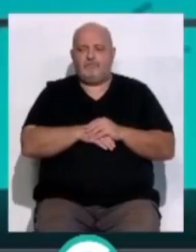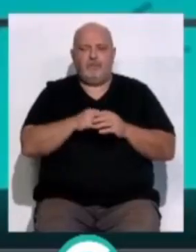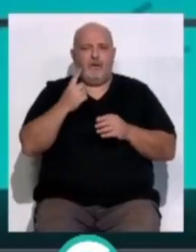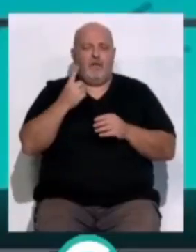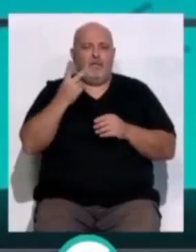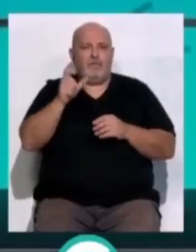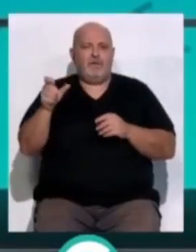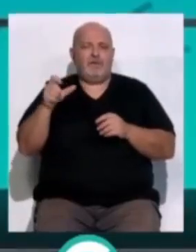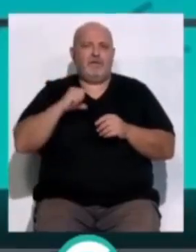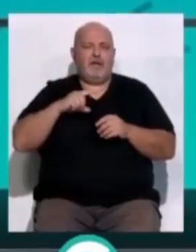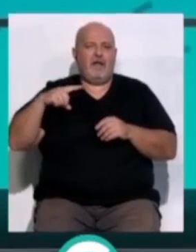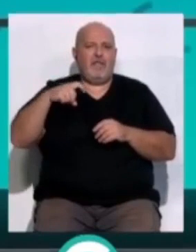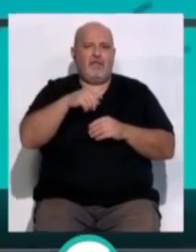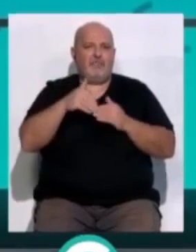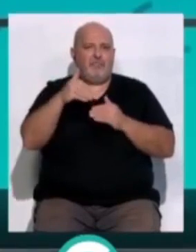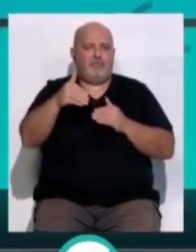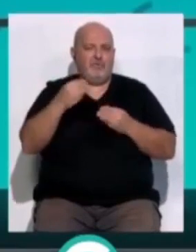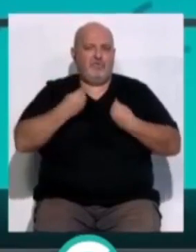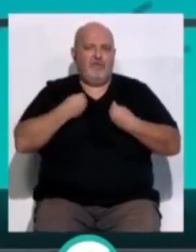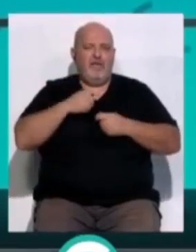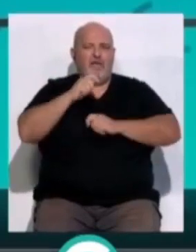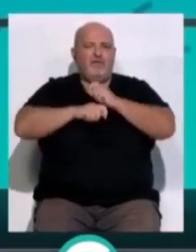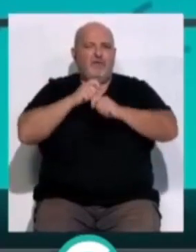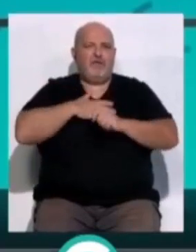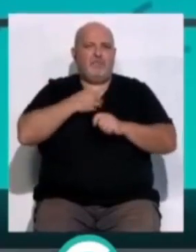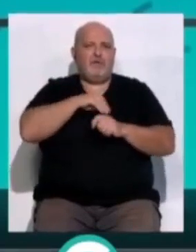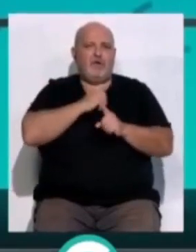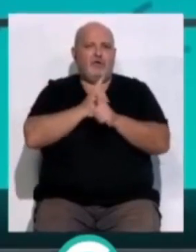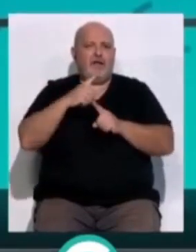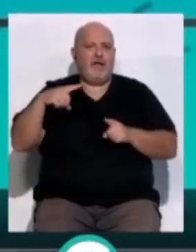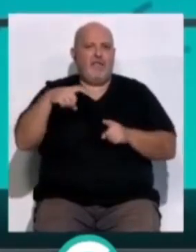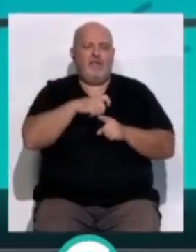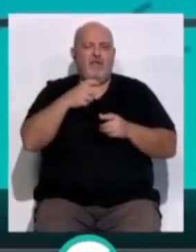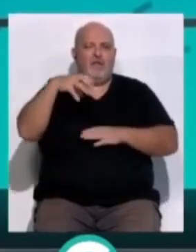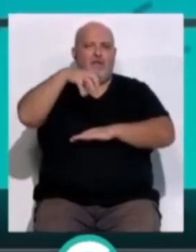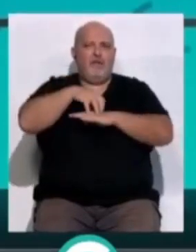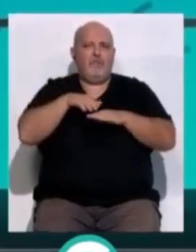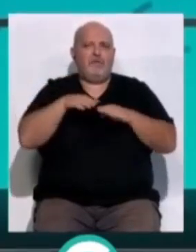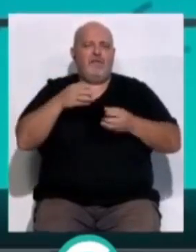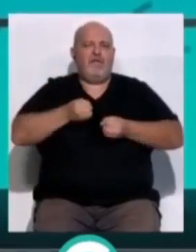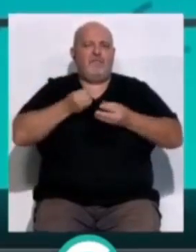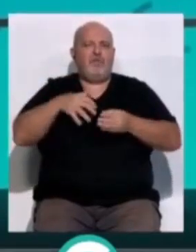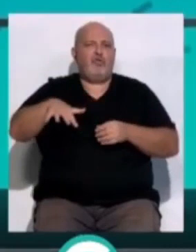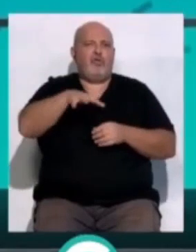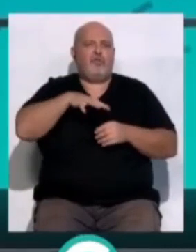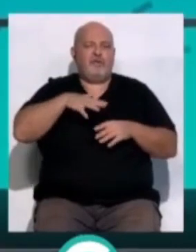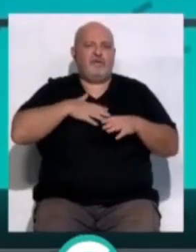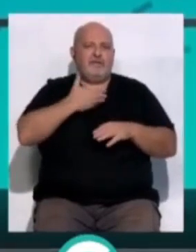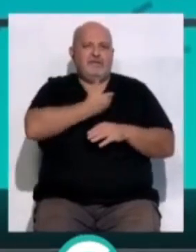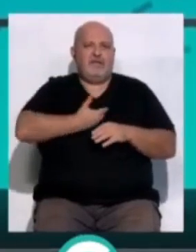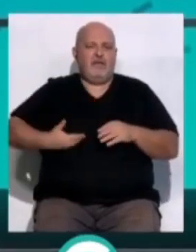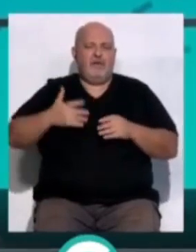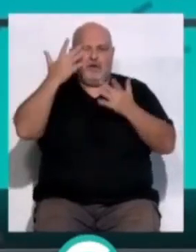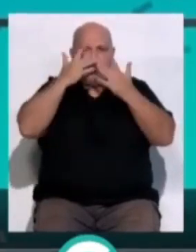dos personas tendrá cáncer a lo largo de su vida. La Asociación Española contra el Cáncer ha instalado una mesa informativa en la Plaza de San Juan de Dios